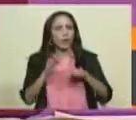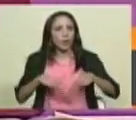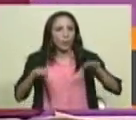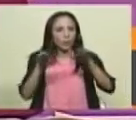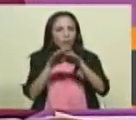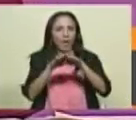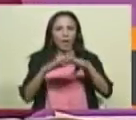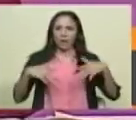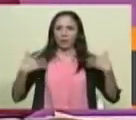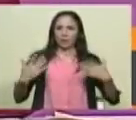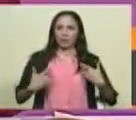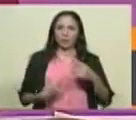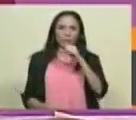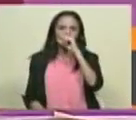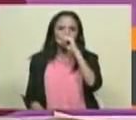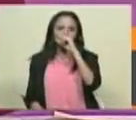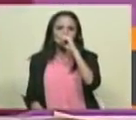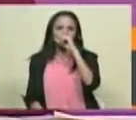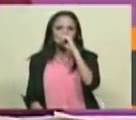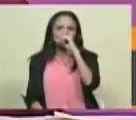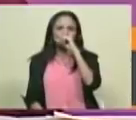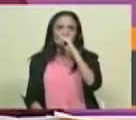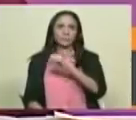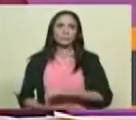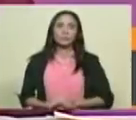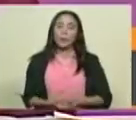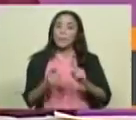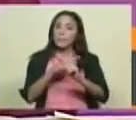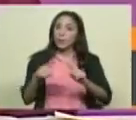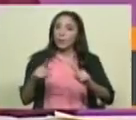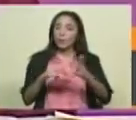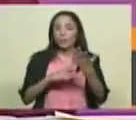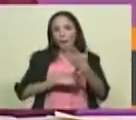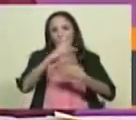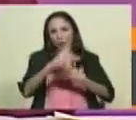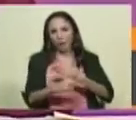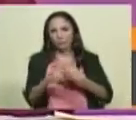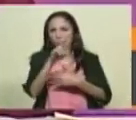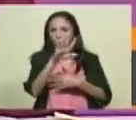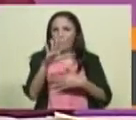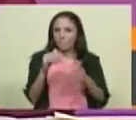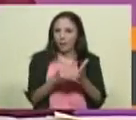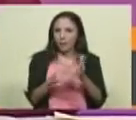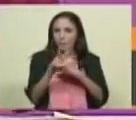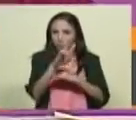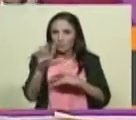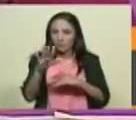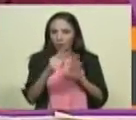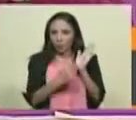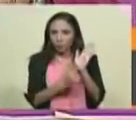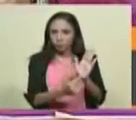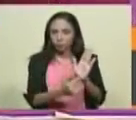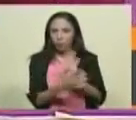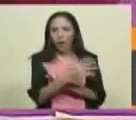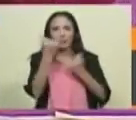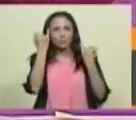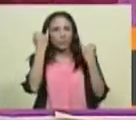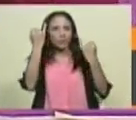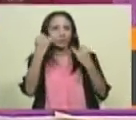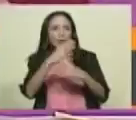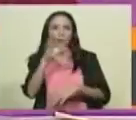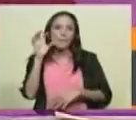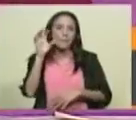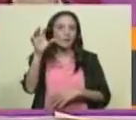felicidad. Pero con el plan 2025 es que está el gran reto de inventar la